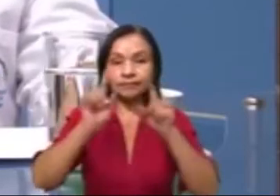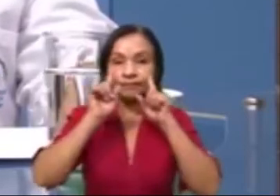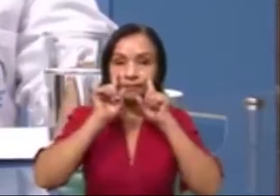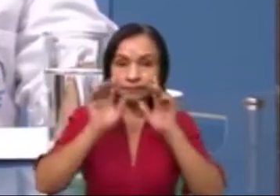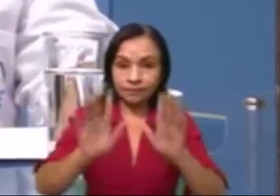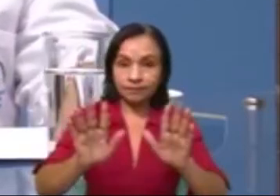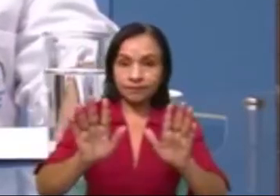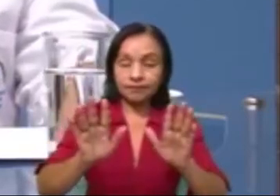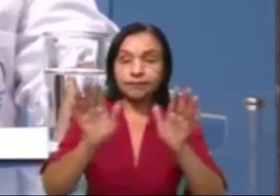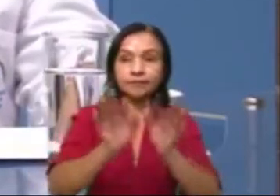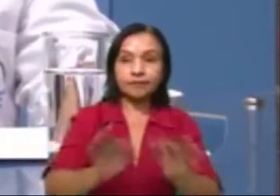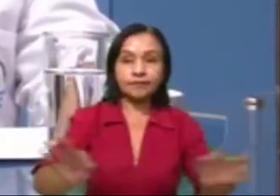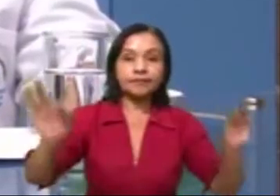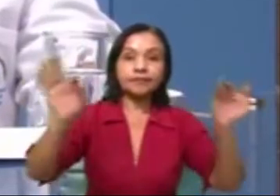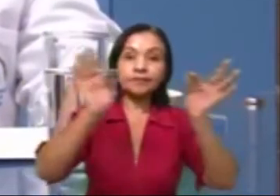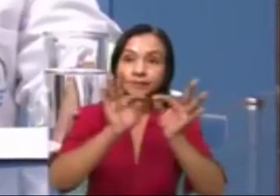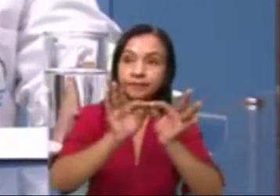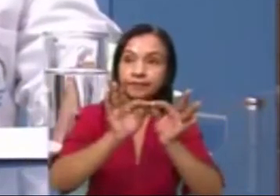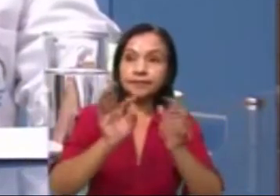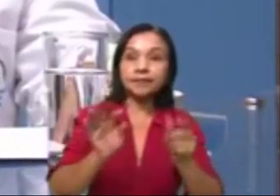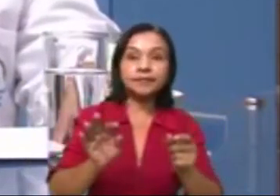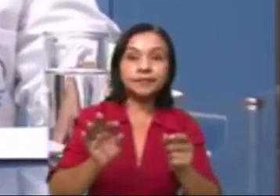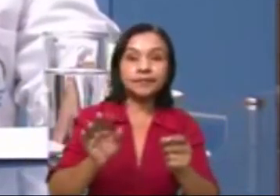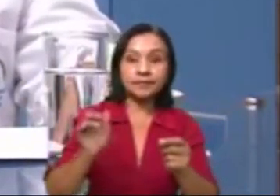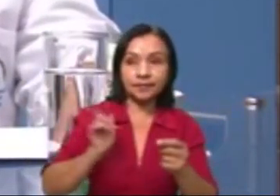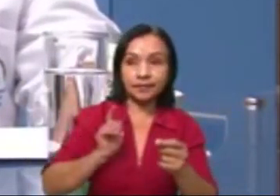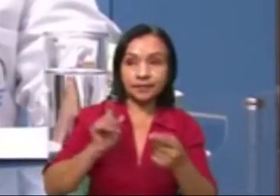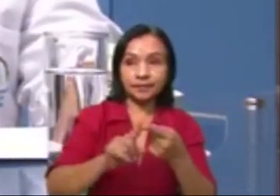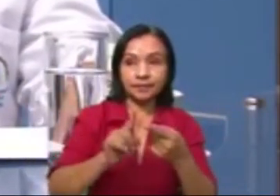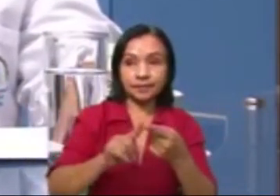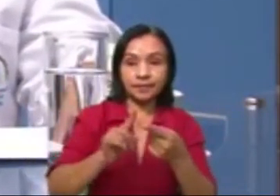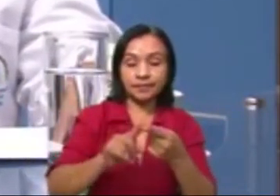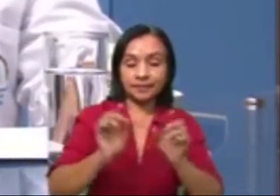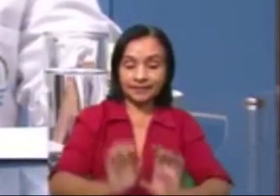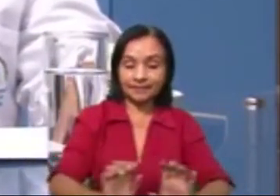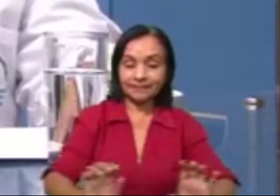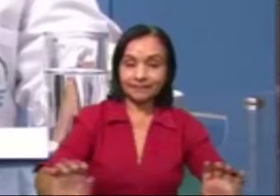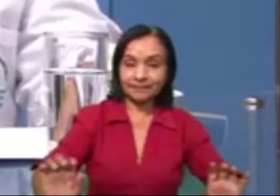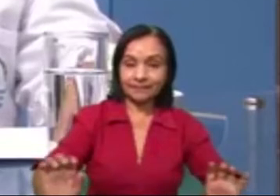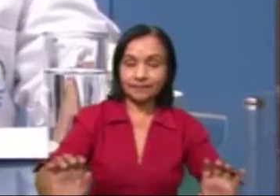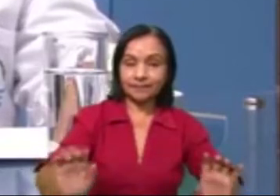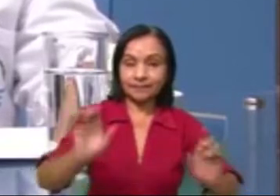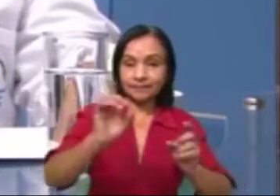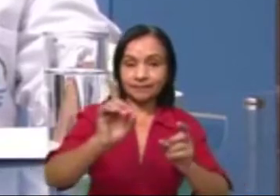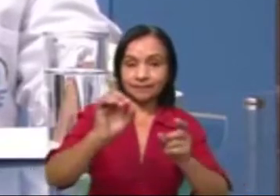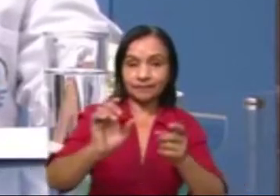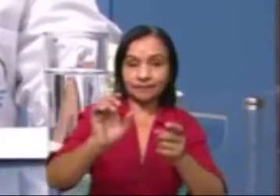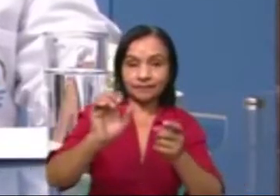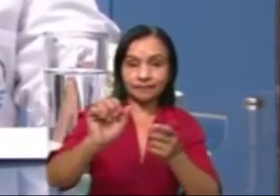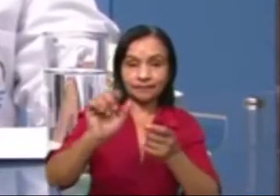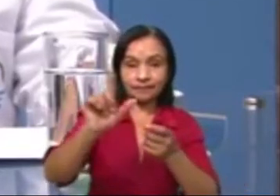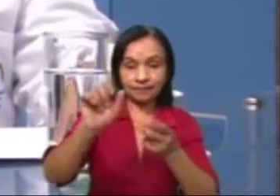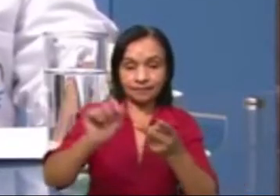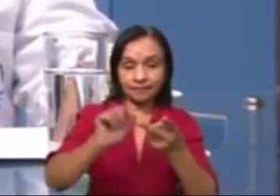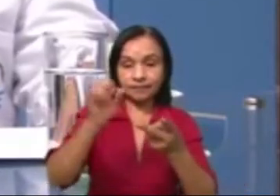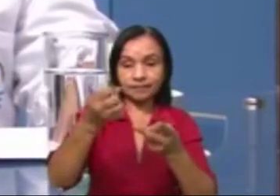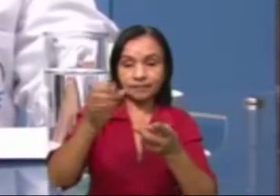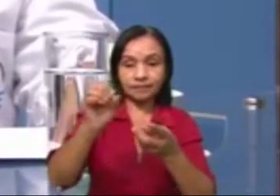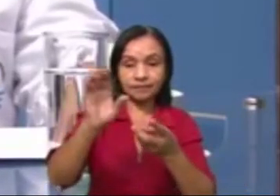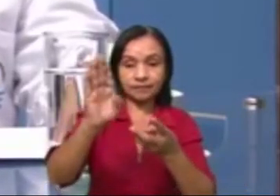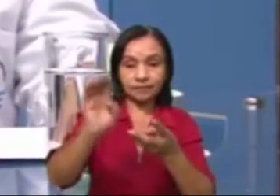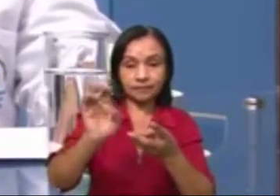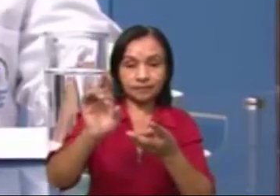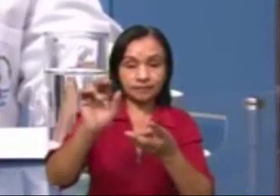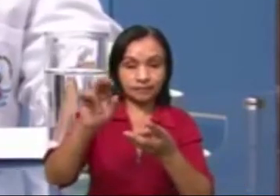Entonces para nosotros eso es muy importante. También tenemos en el caso de los niños, la Abdala y la Soberana, que es la que estamos aplicando al grupo de 2 a